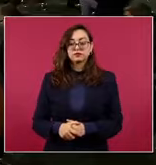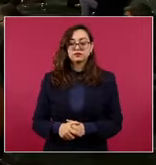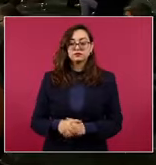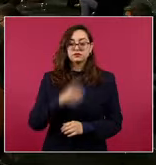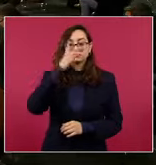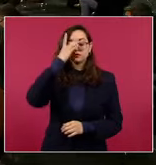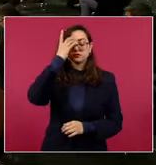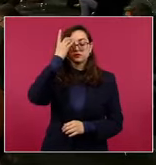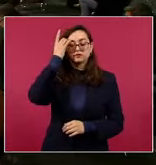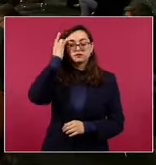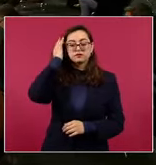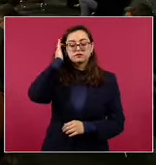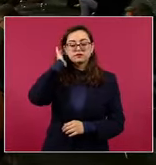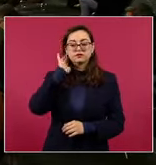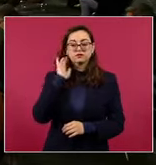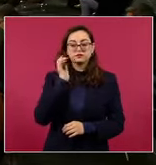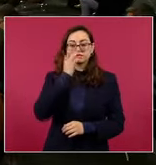muchos temas